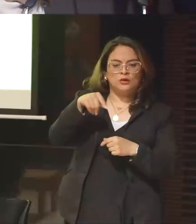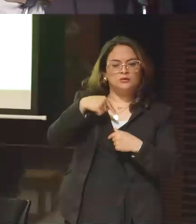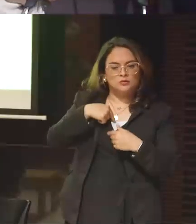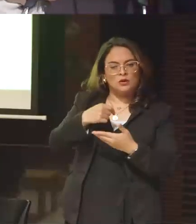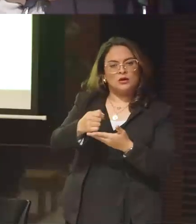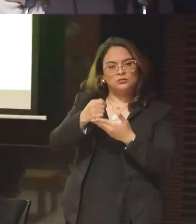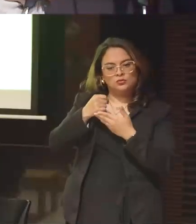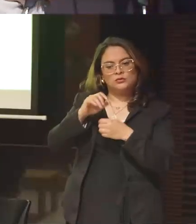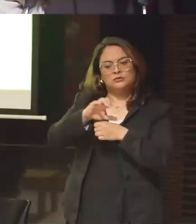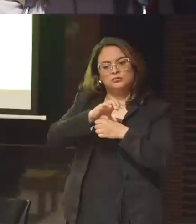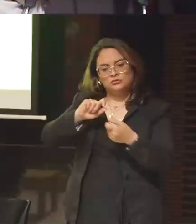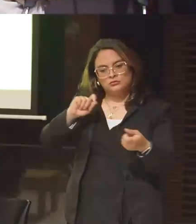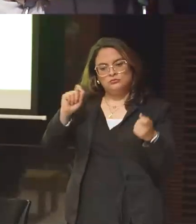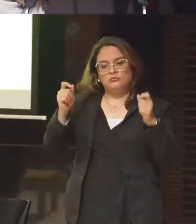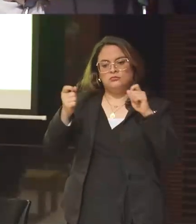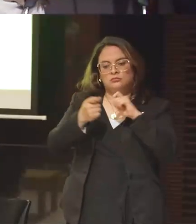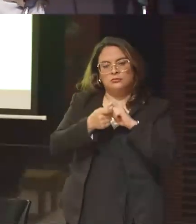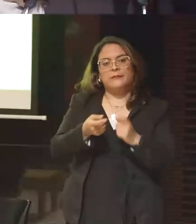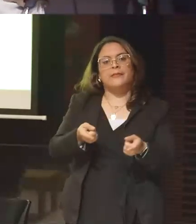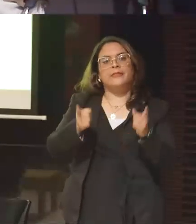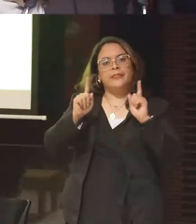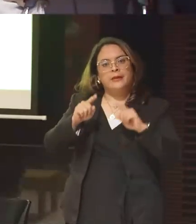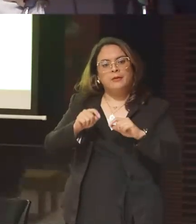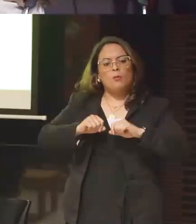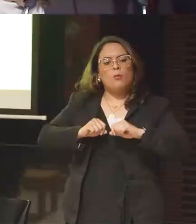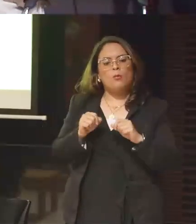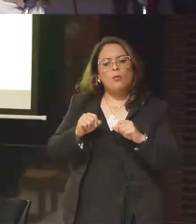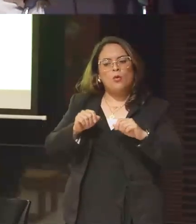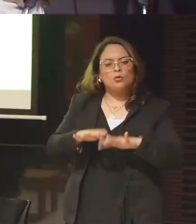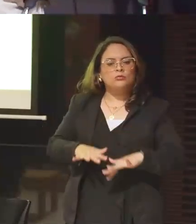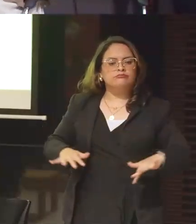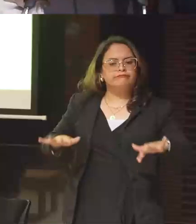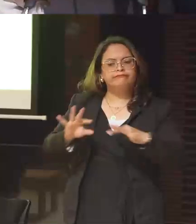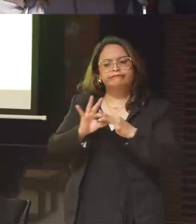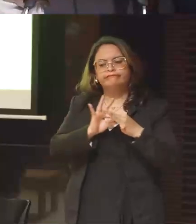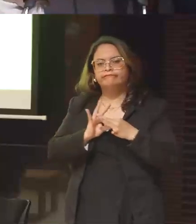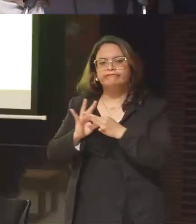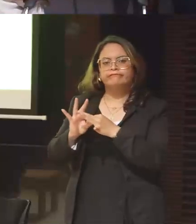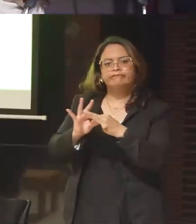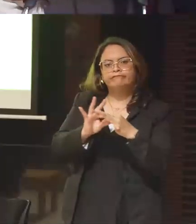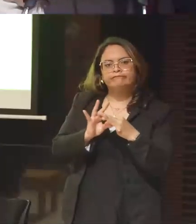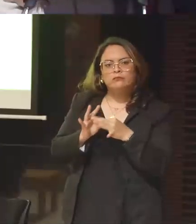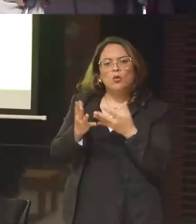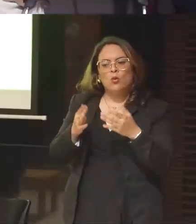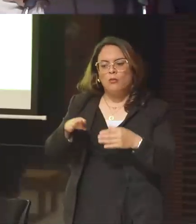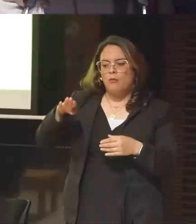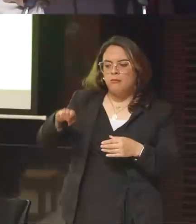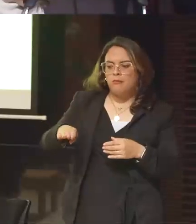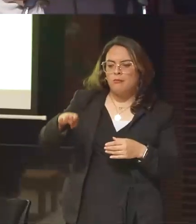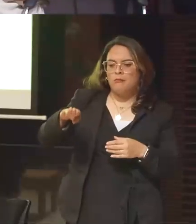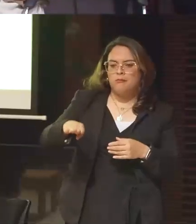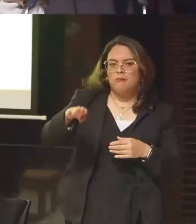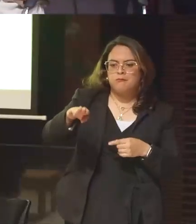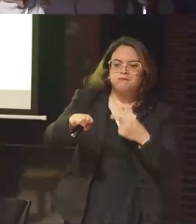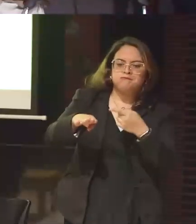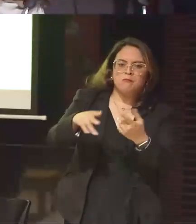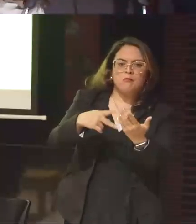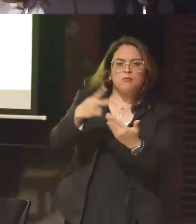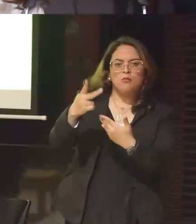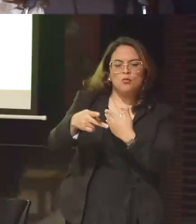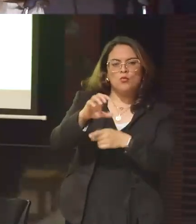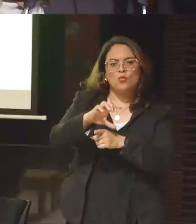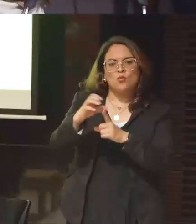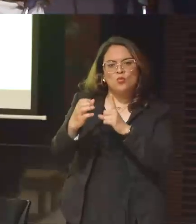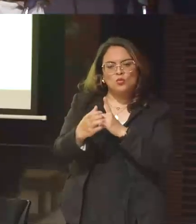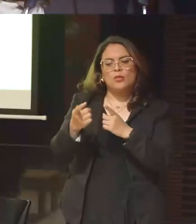debe incorporarse lo que es Bogotá dentro del metro. Que debe haber estaciones que tengan proyectos culturales, como debe haber estaciones